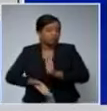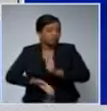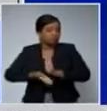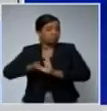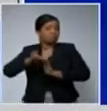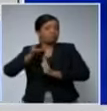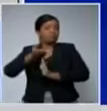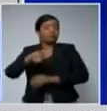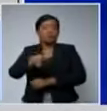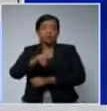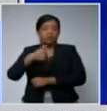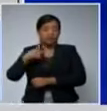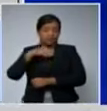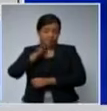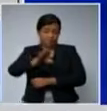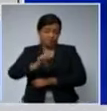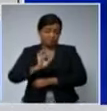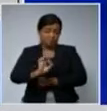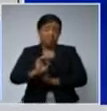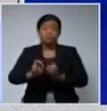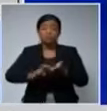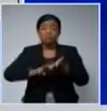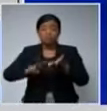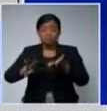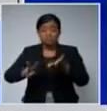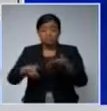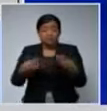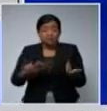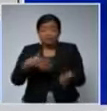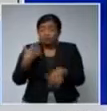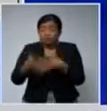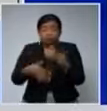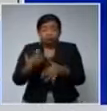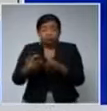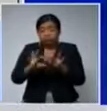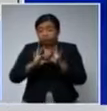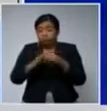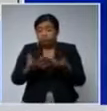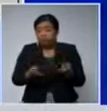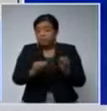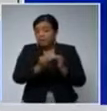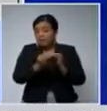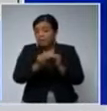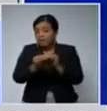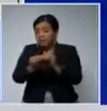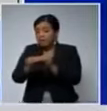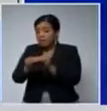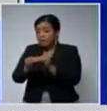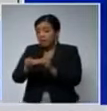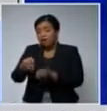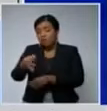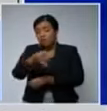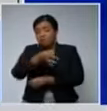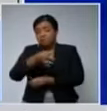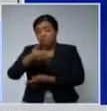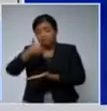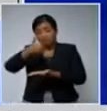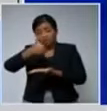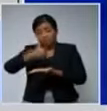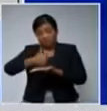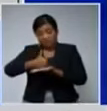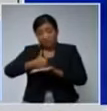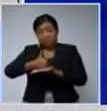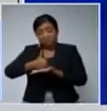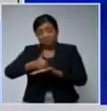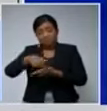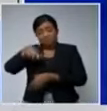hablé, la problemática mayor, la transmisión mayor en el municipio cabecera de Pinar